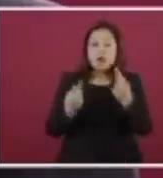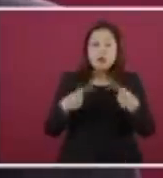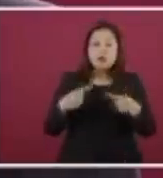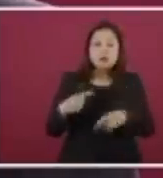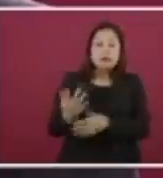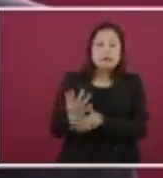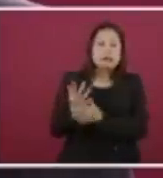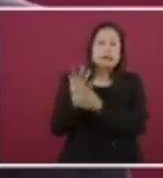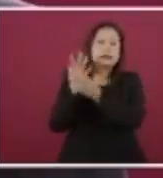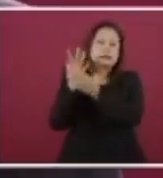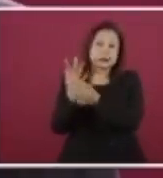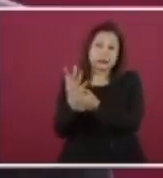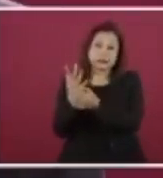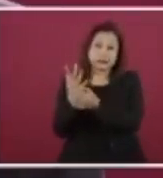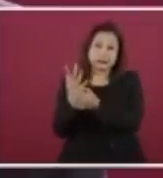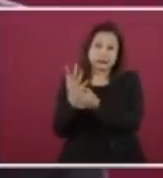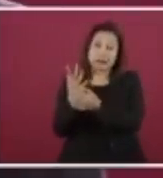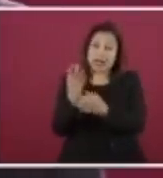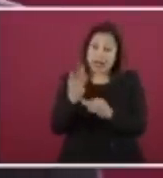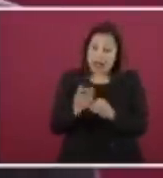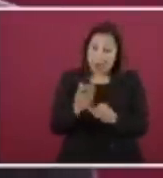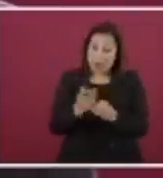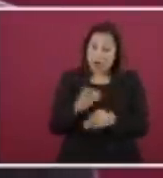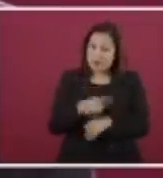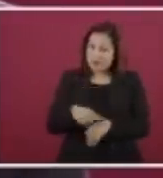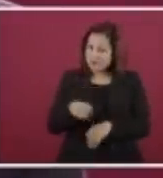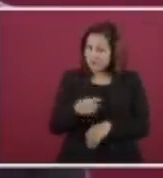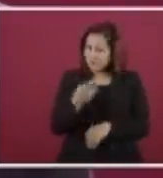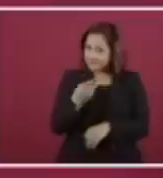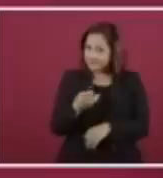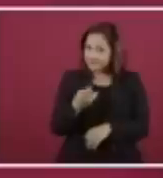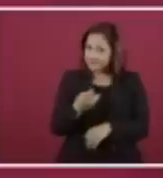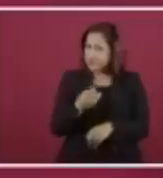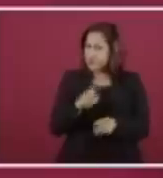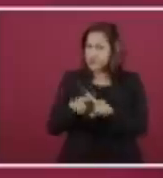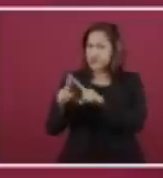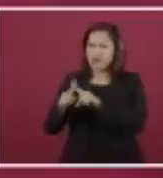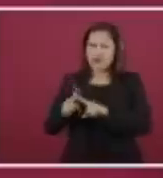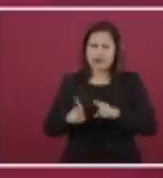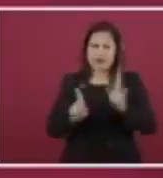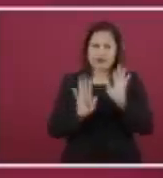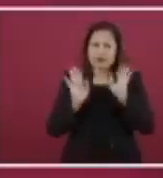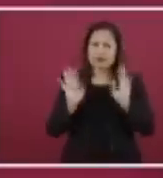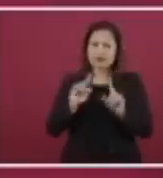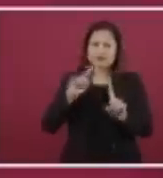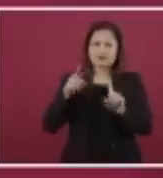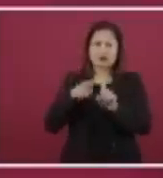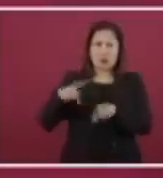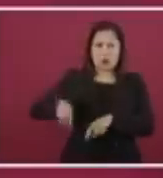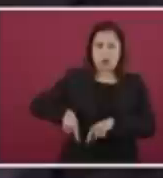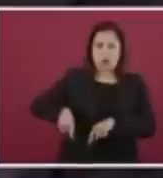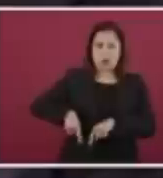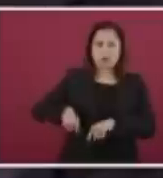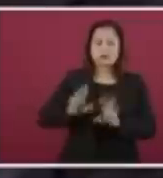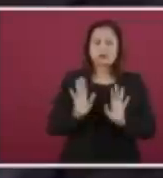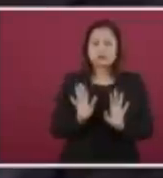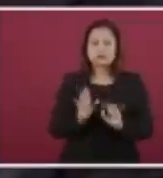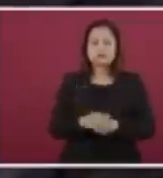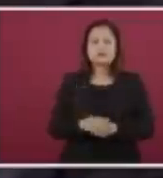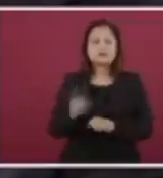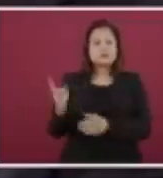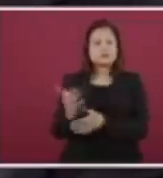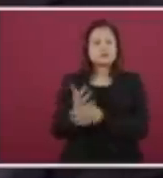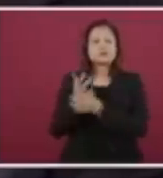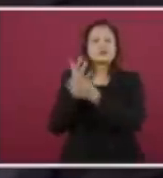aplica bien en estos casos y en todo lo que tiene que ver con el gobierno: problema que